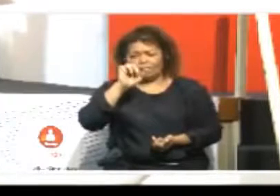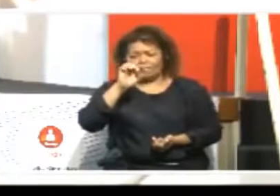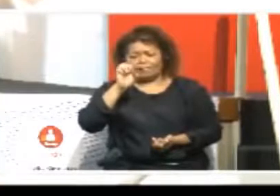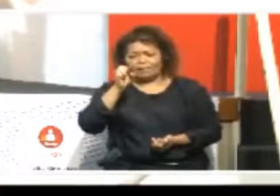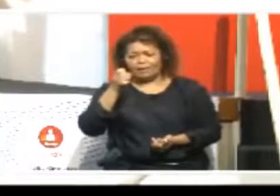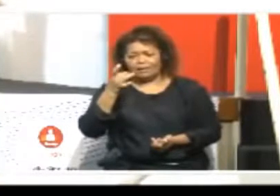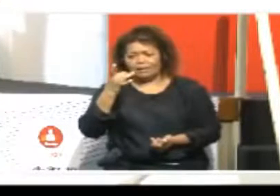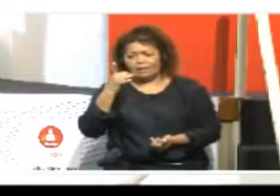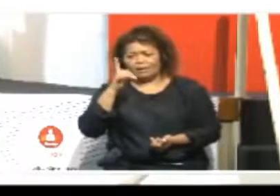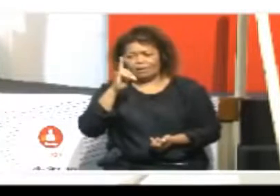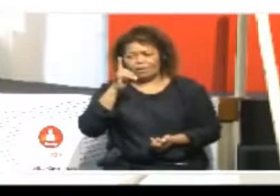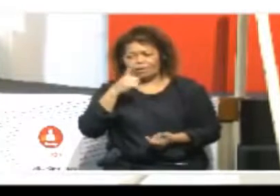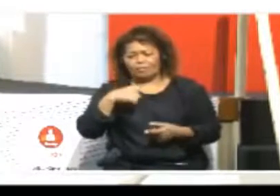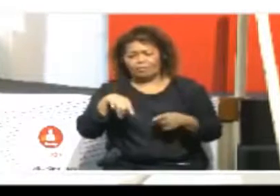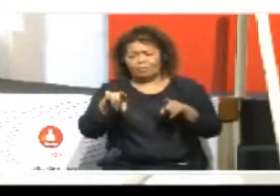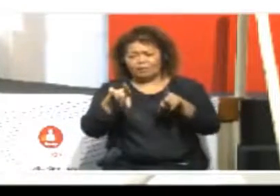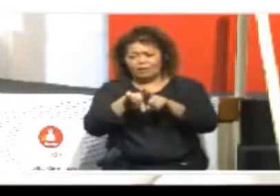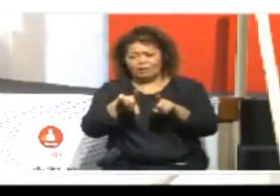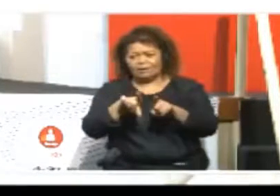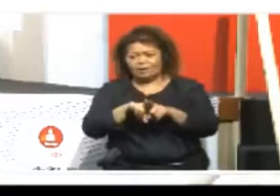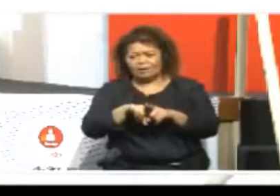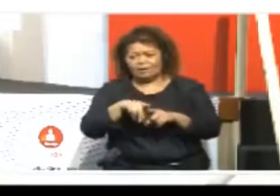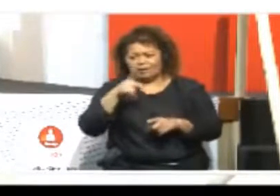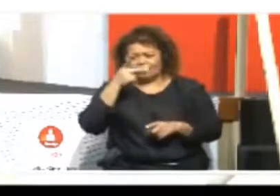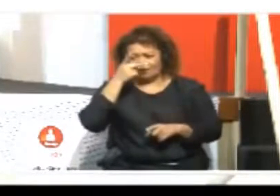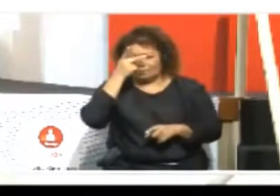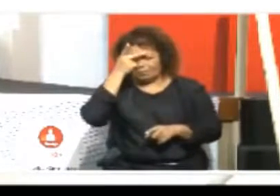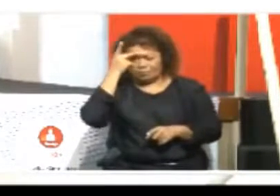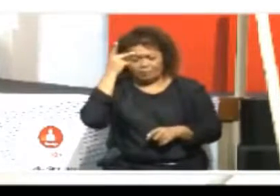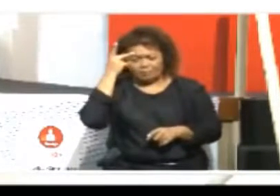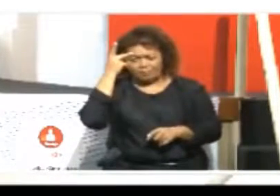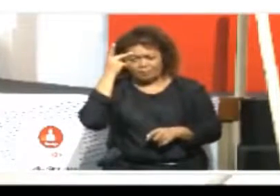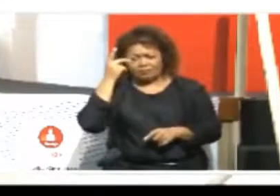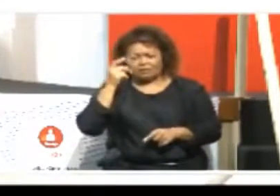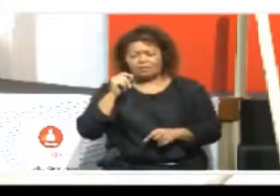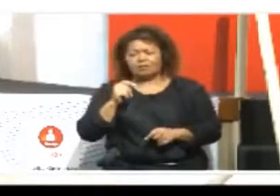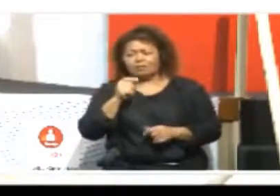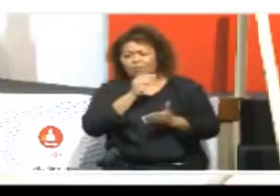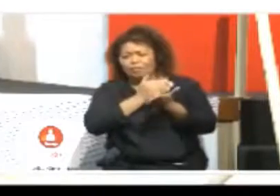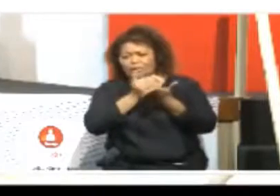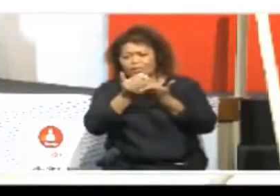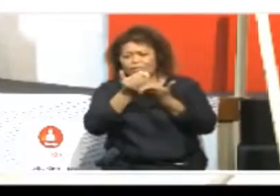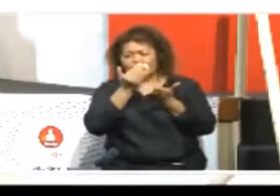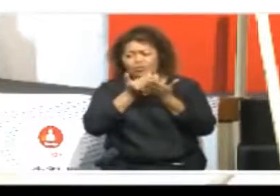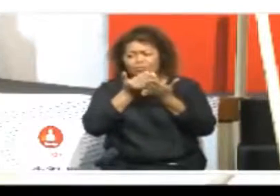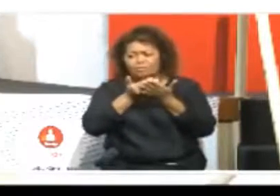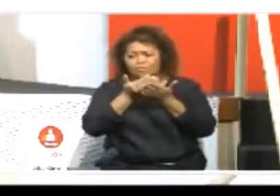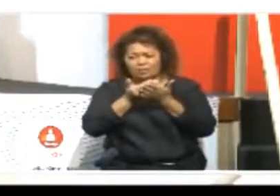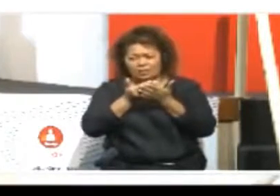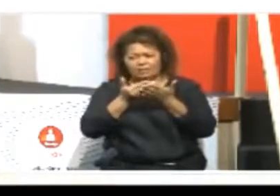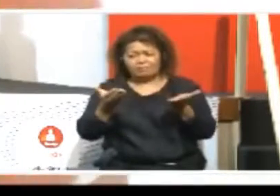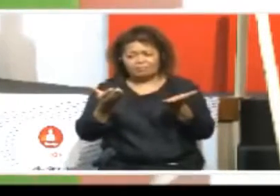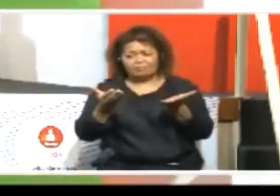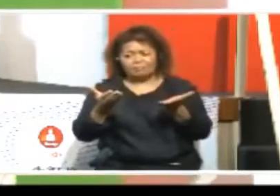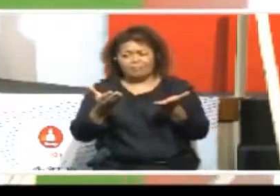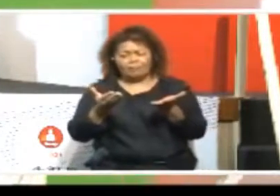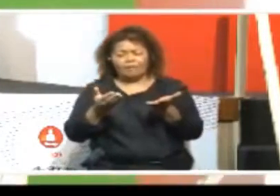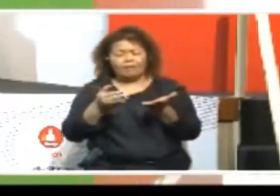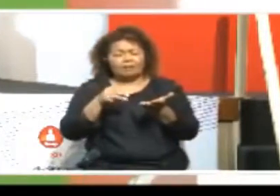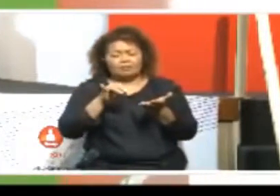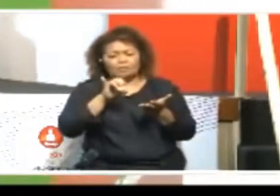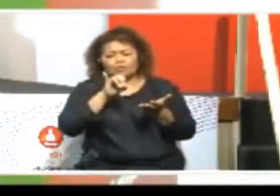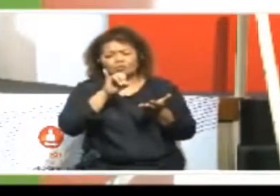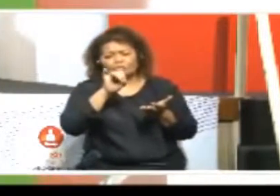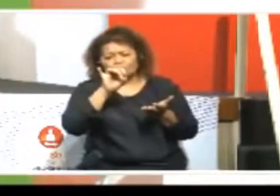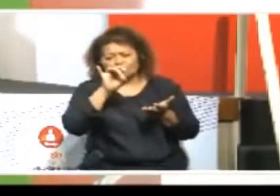que me identificaran solo como la profesora que estudia solo Colombia, entonces después me moví a otros países. En Colombia, una de las prácticas